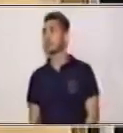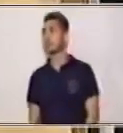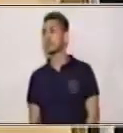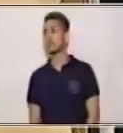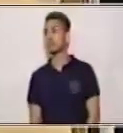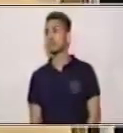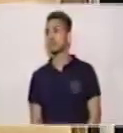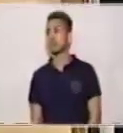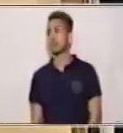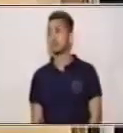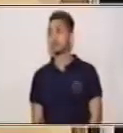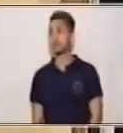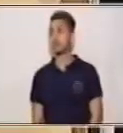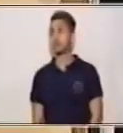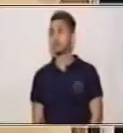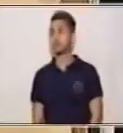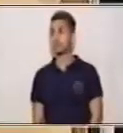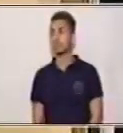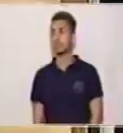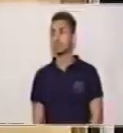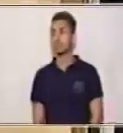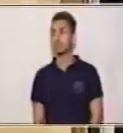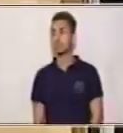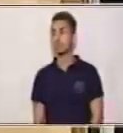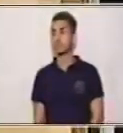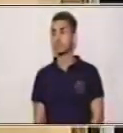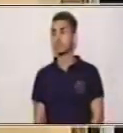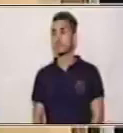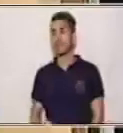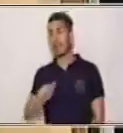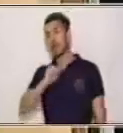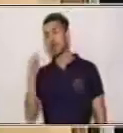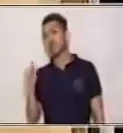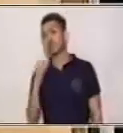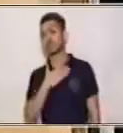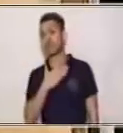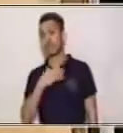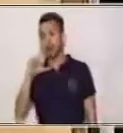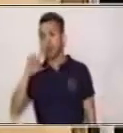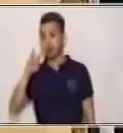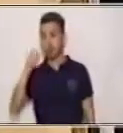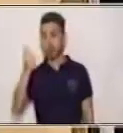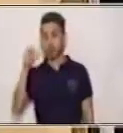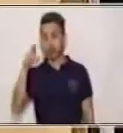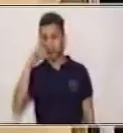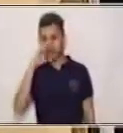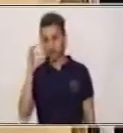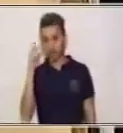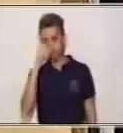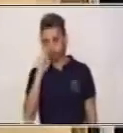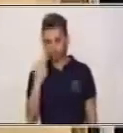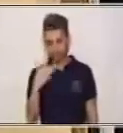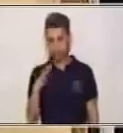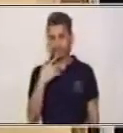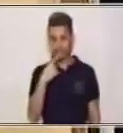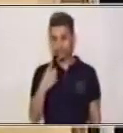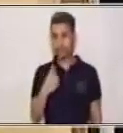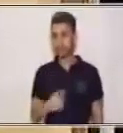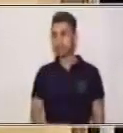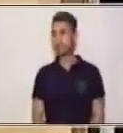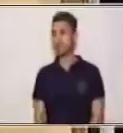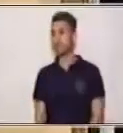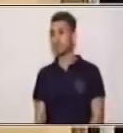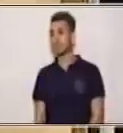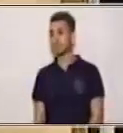conocer la siguiente parte. La siguiente parte se llama cuartos. Recuerda que ya los habíamos visto. Los cuartos